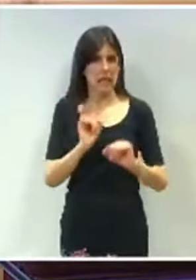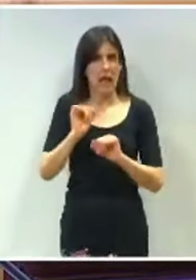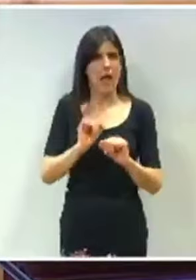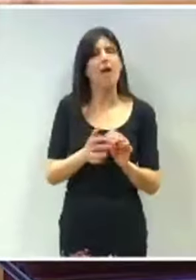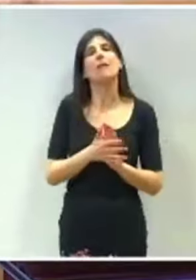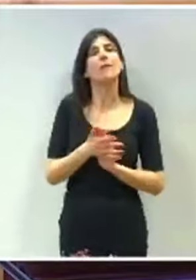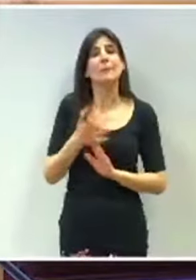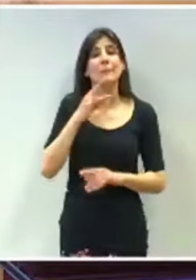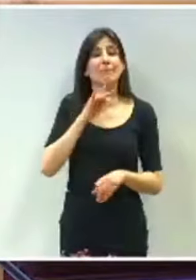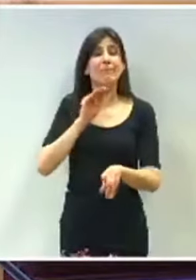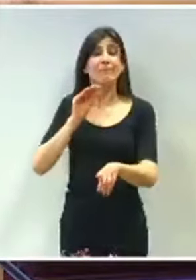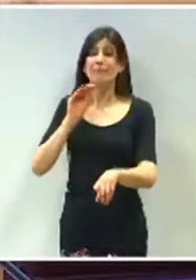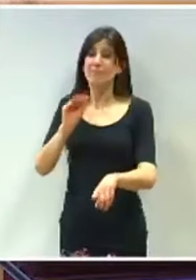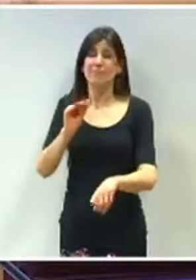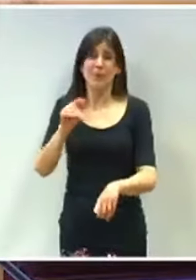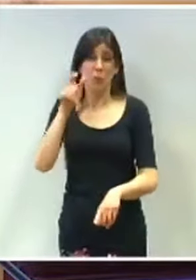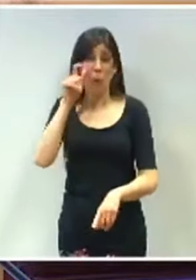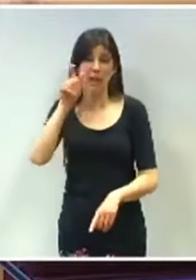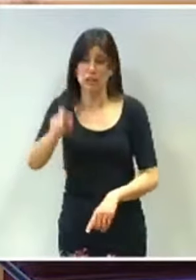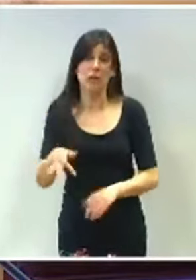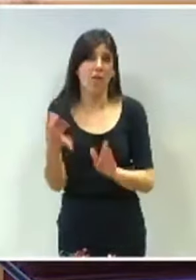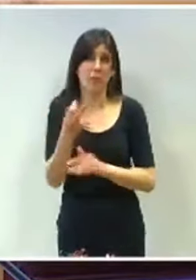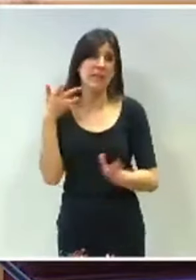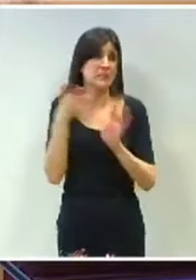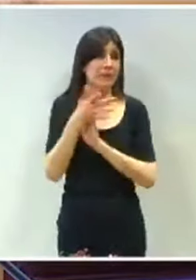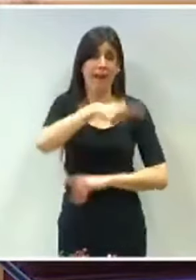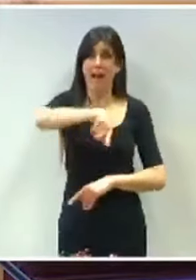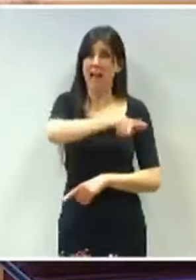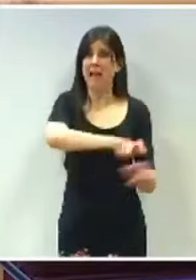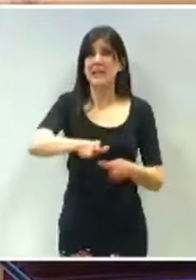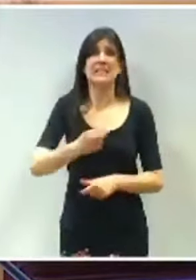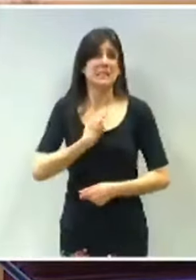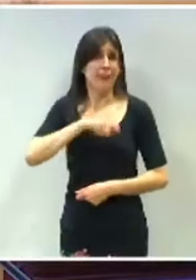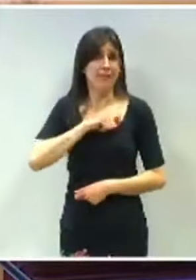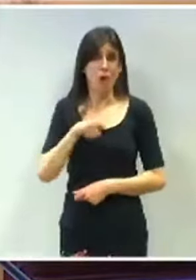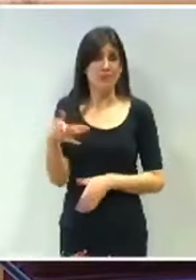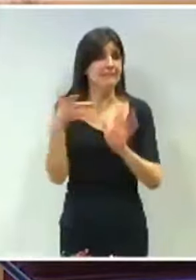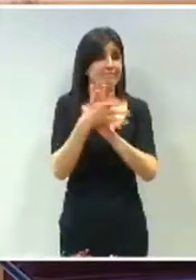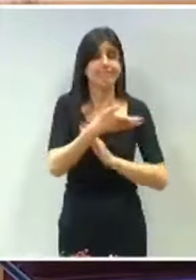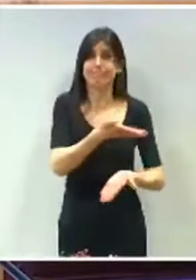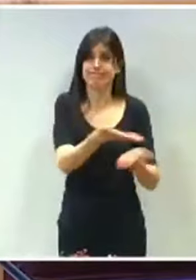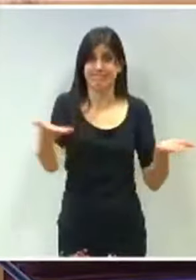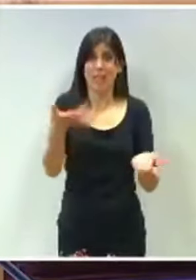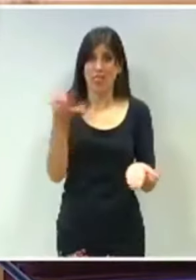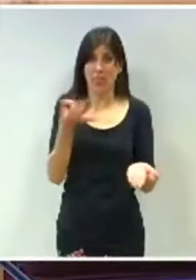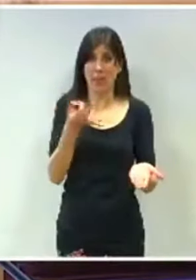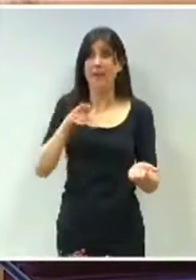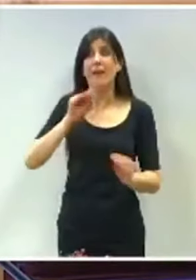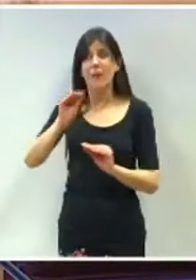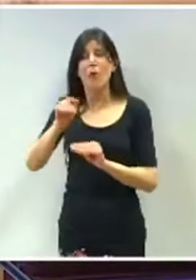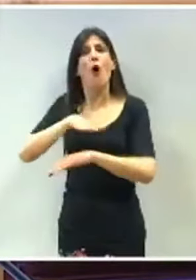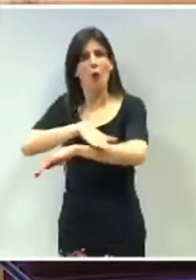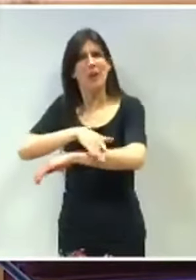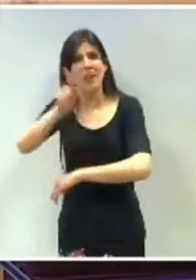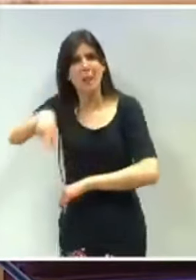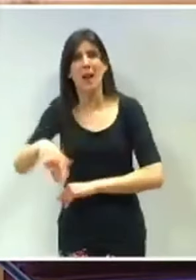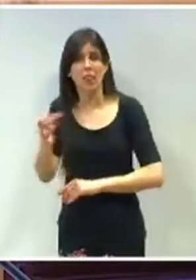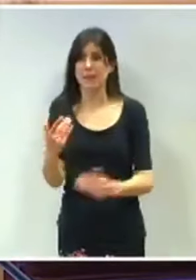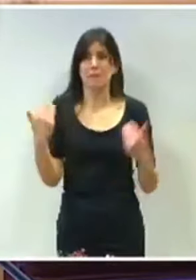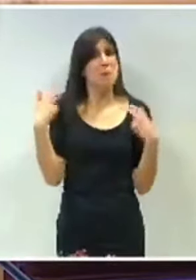Bolaños debe dar explicaciones a los españoles usted y su gobierno lo exigen sus responsabilidades